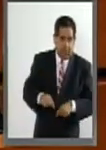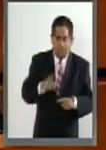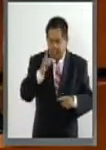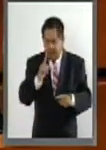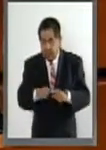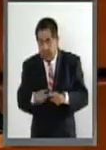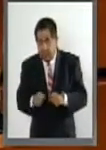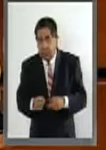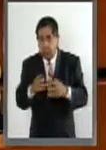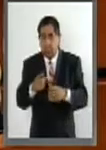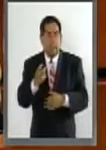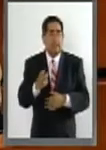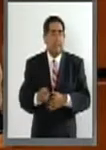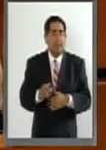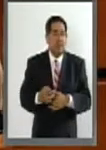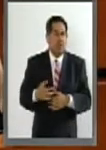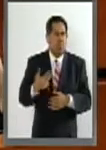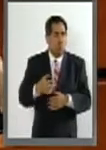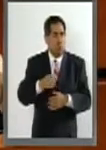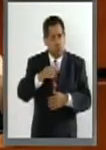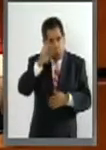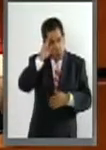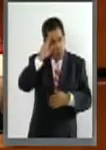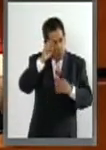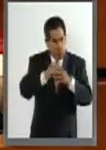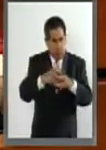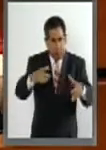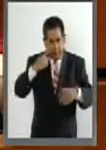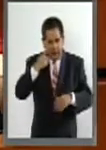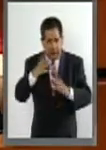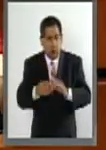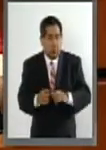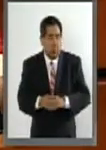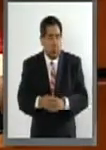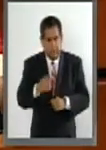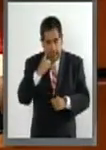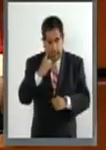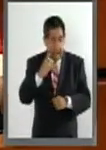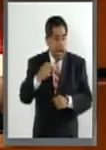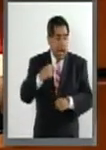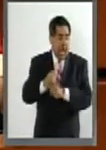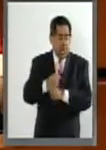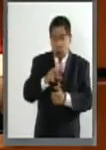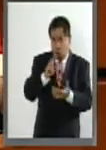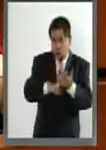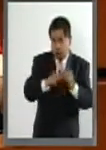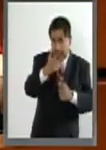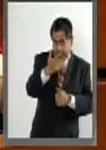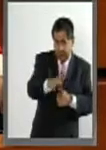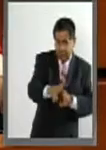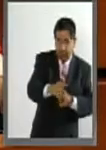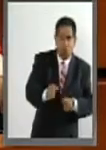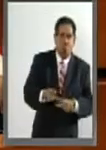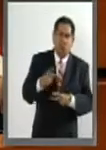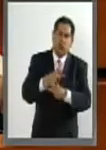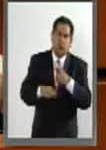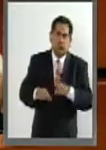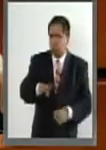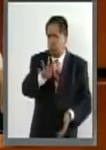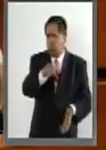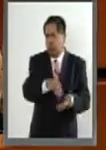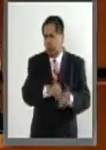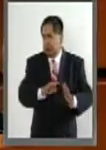tuvieron este incremento. Vean, en el año 2010 fueron